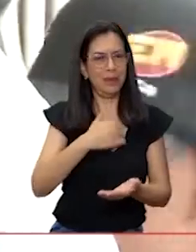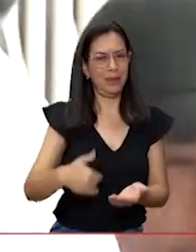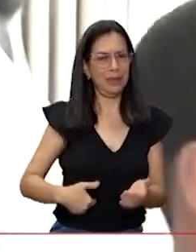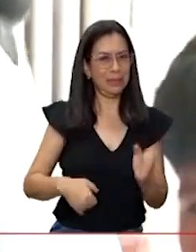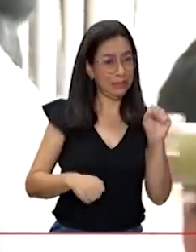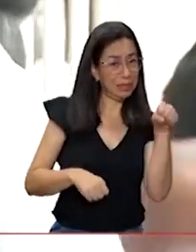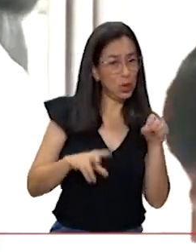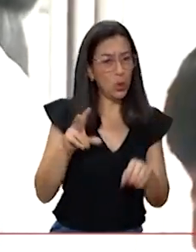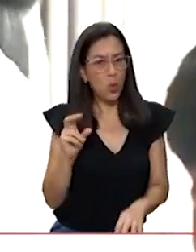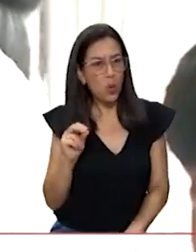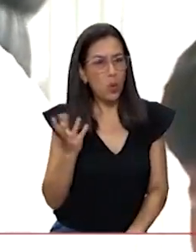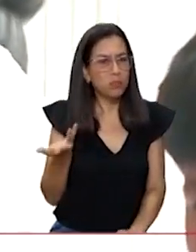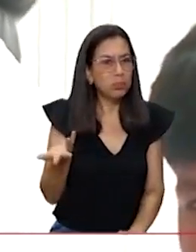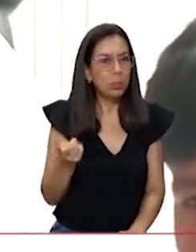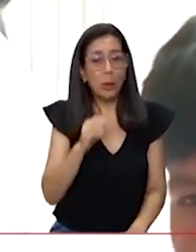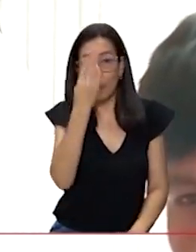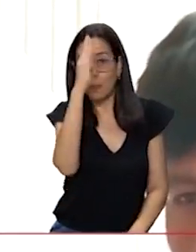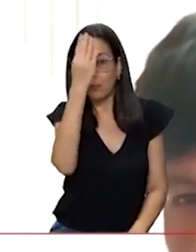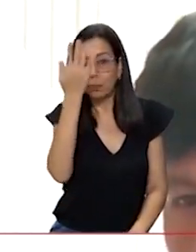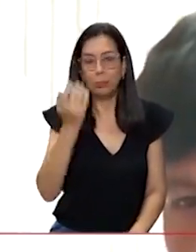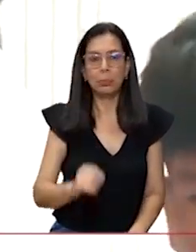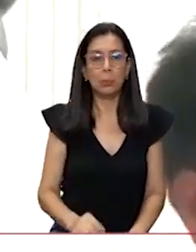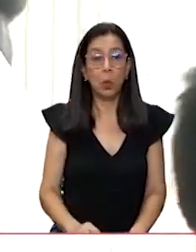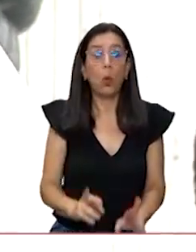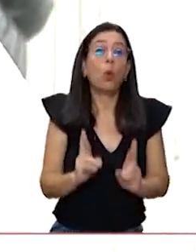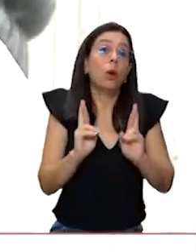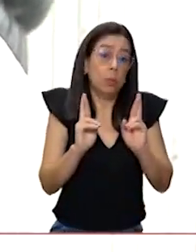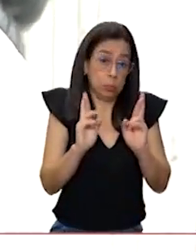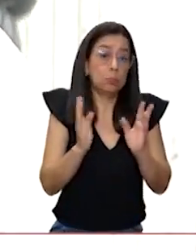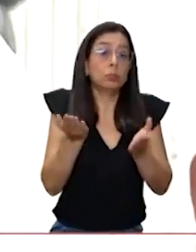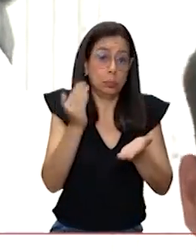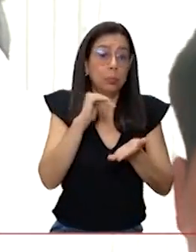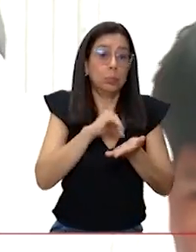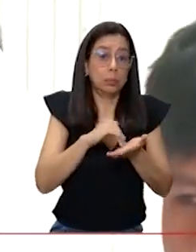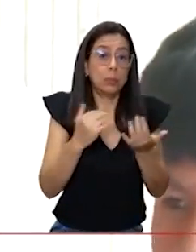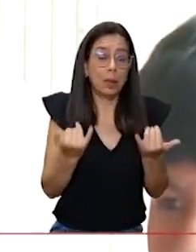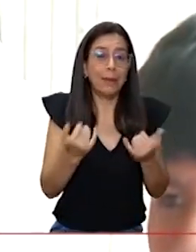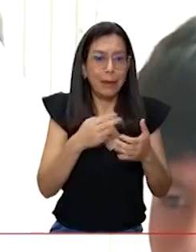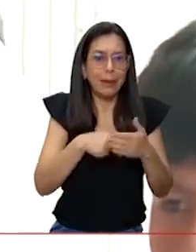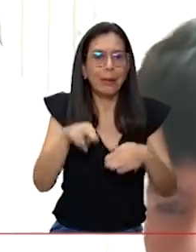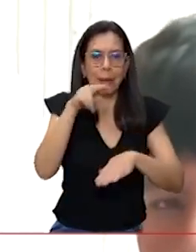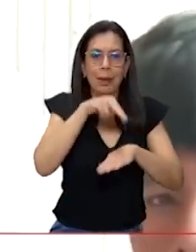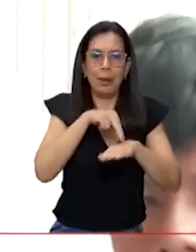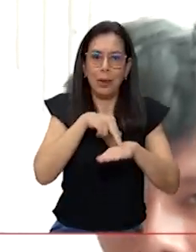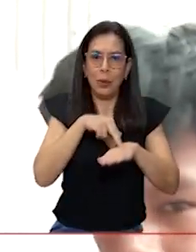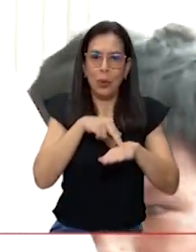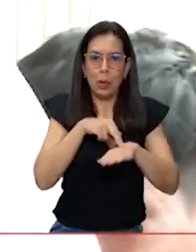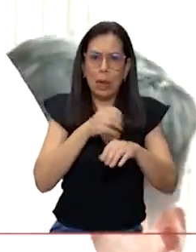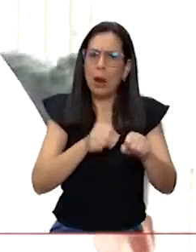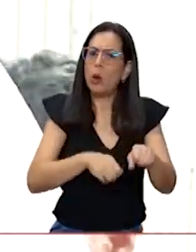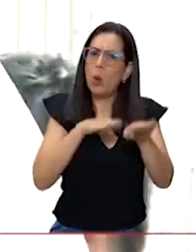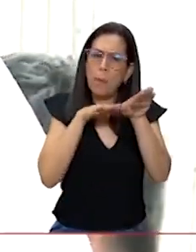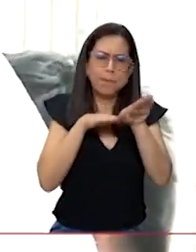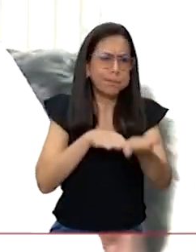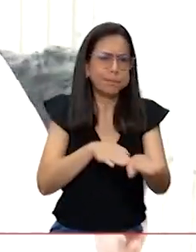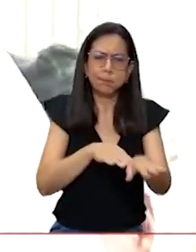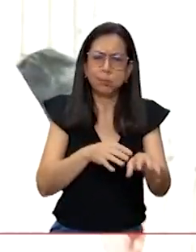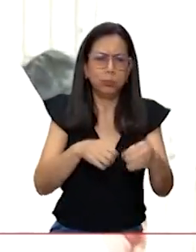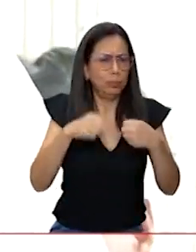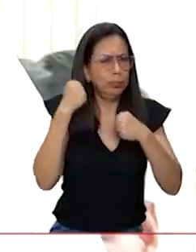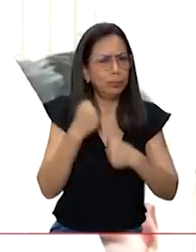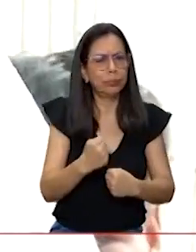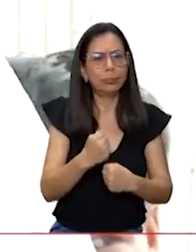esa es la incertidumbre que hay acá. Aspiramos a que venga, más aún Nariño, un departamento que lo apoyó tan